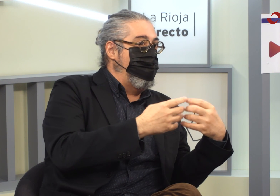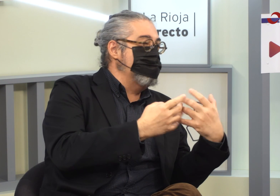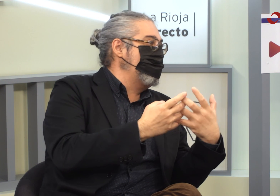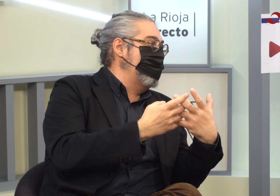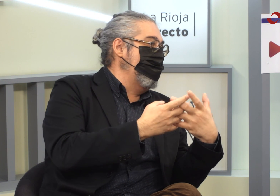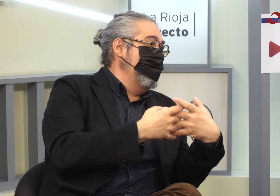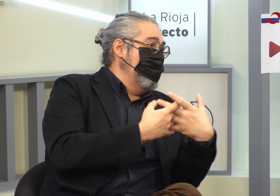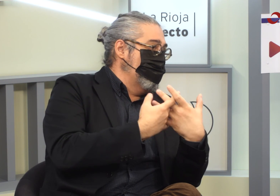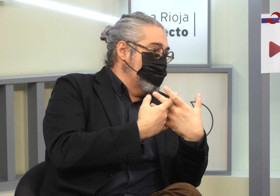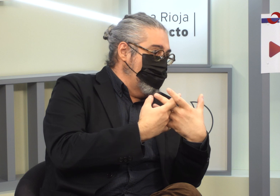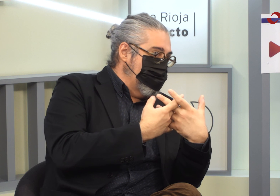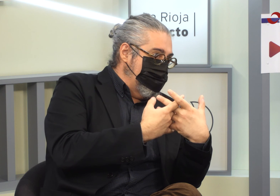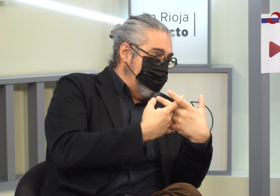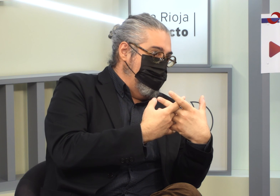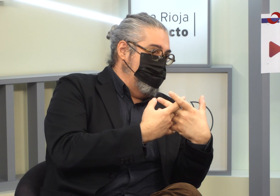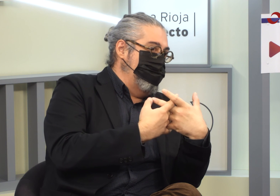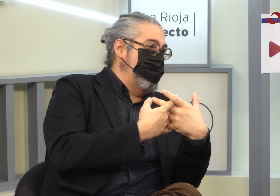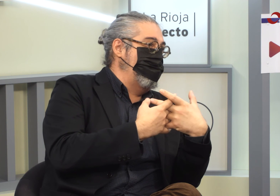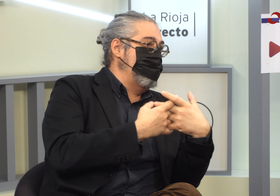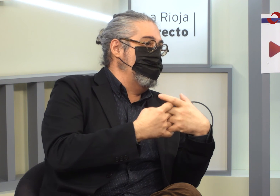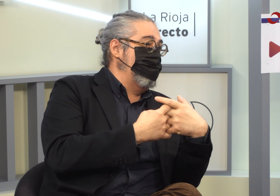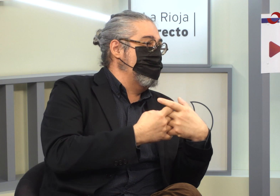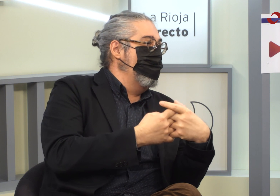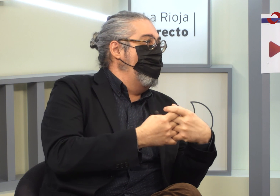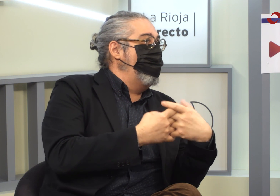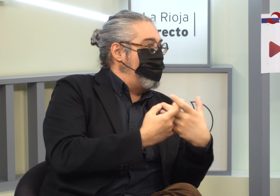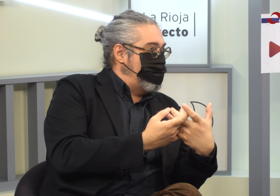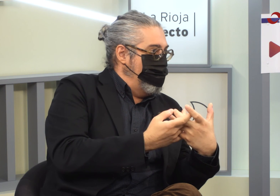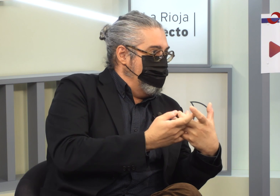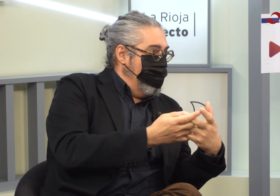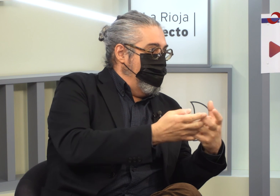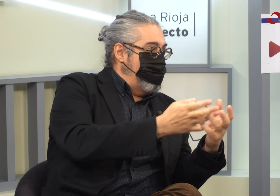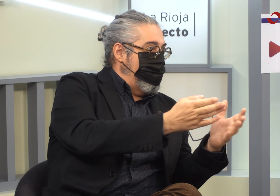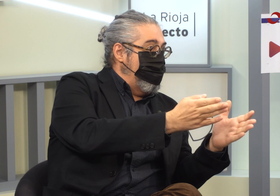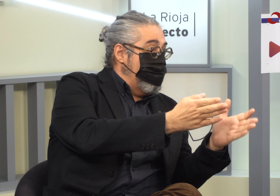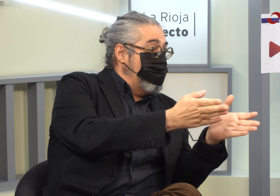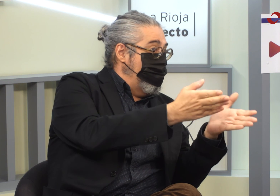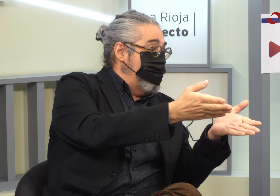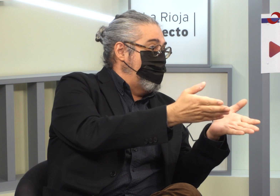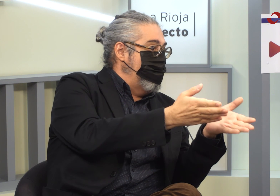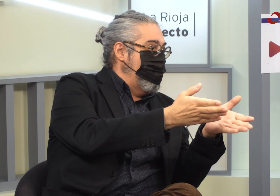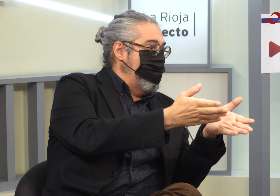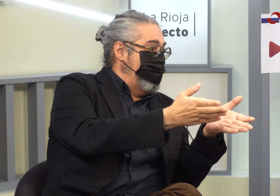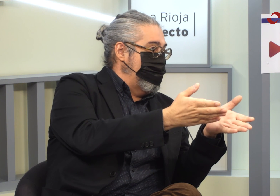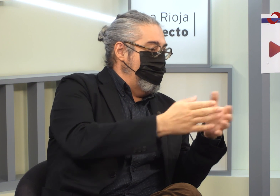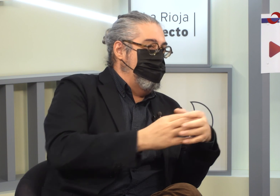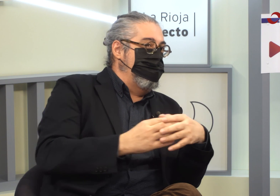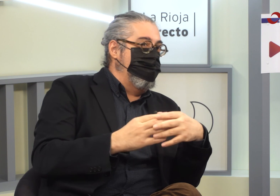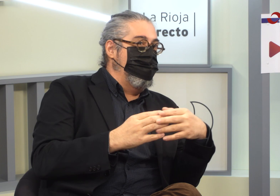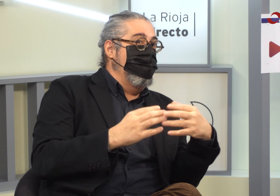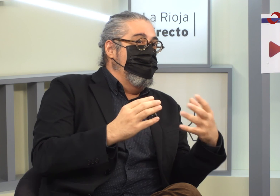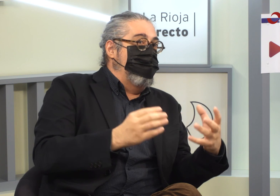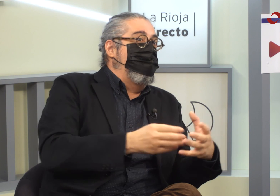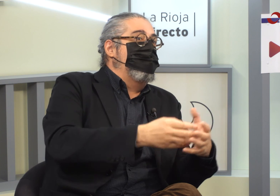de que a la misma palabra no solo es que se le dé significado distinto, sino a veces opuesto. Y ponía el ejemplo de la palabra libertad, y